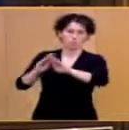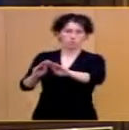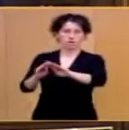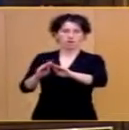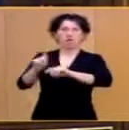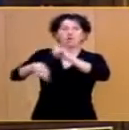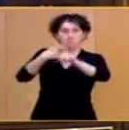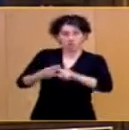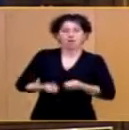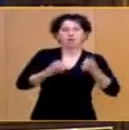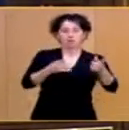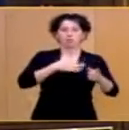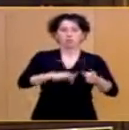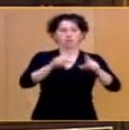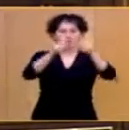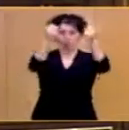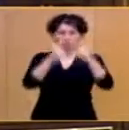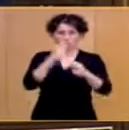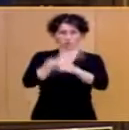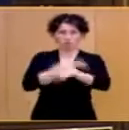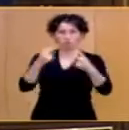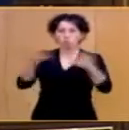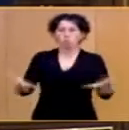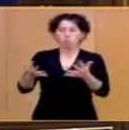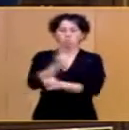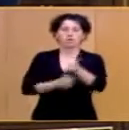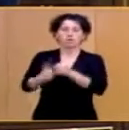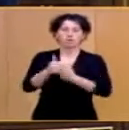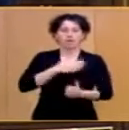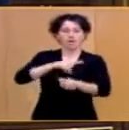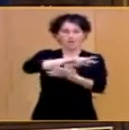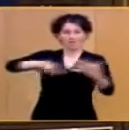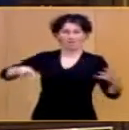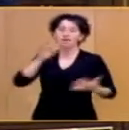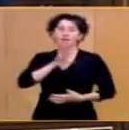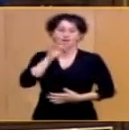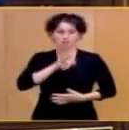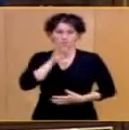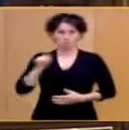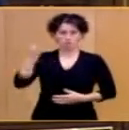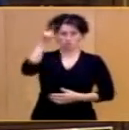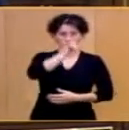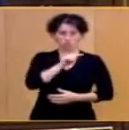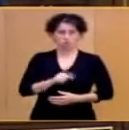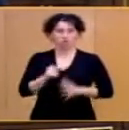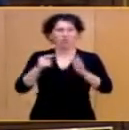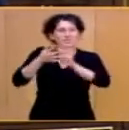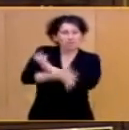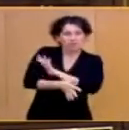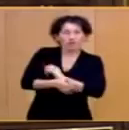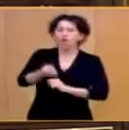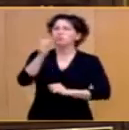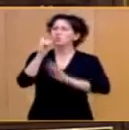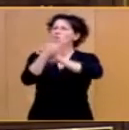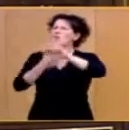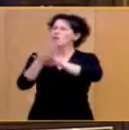públicos de potenciar el gallego en todos los ámbitos. Por lo tanto, no estamos hablando tan solo de cuestiones de